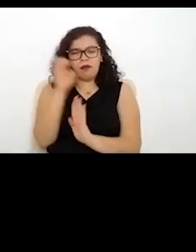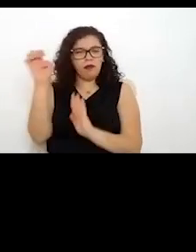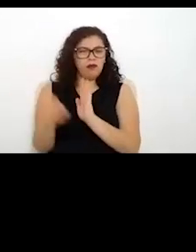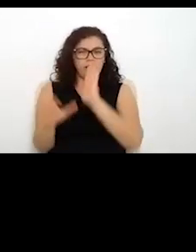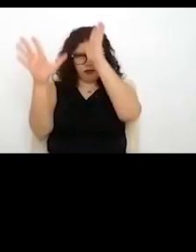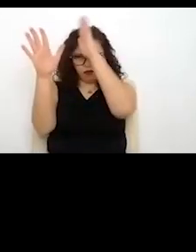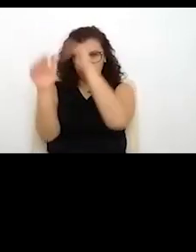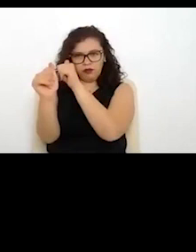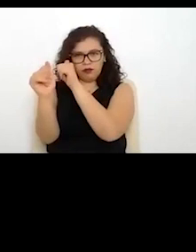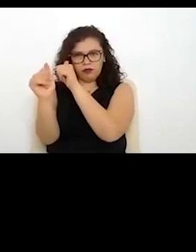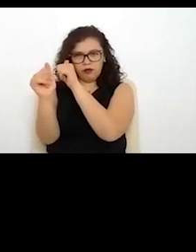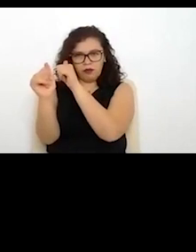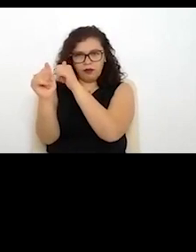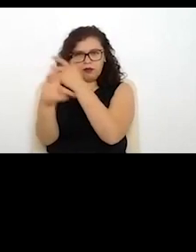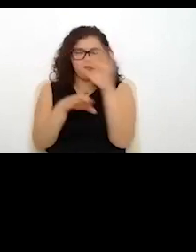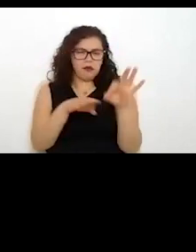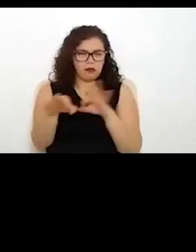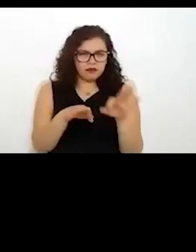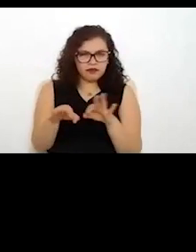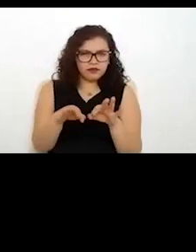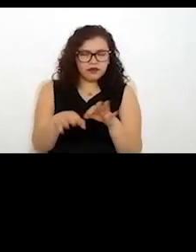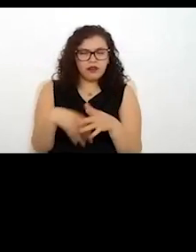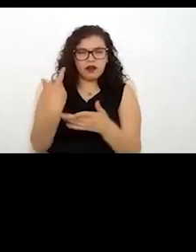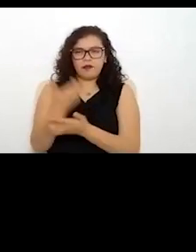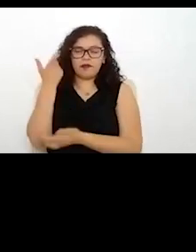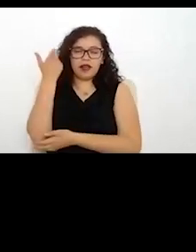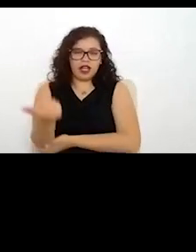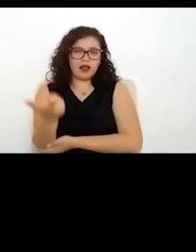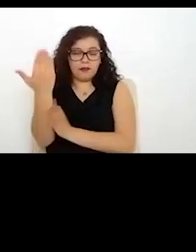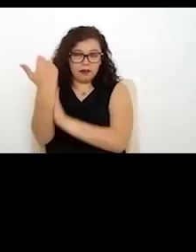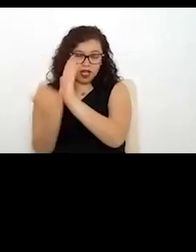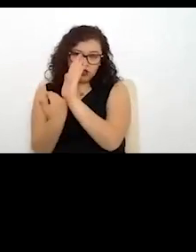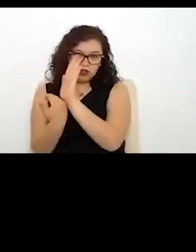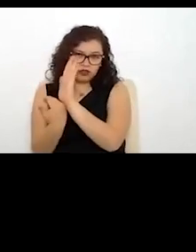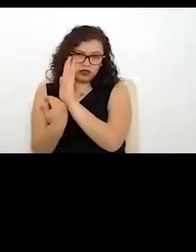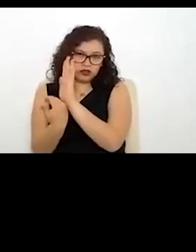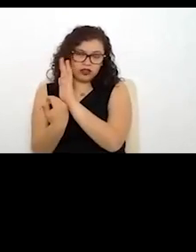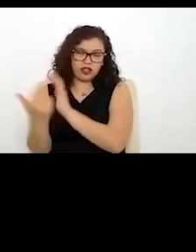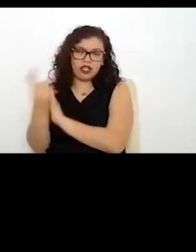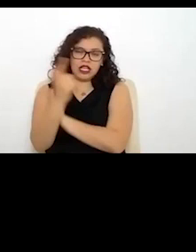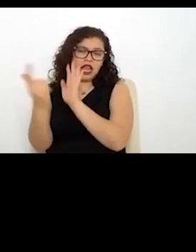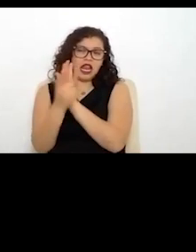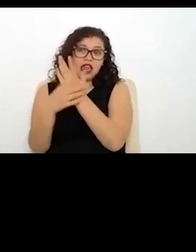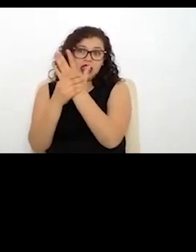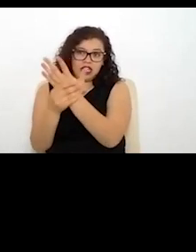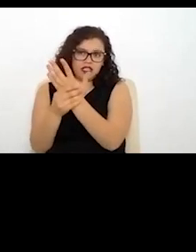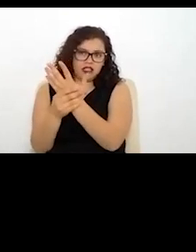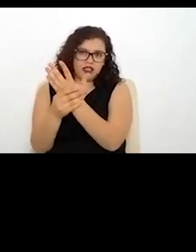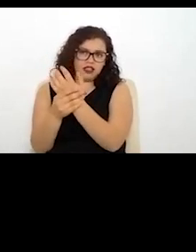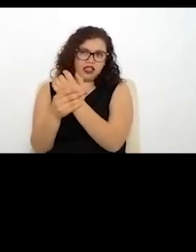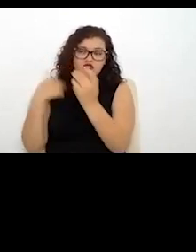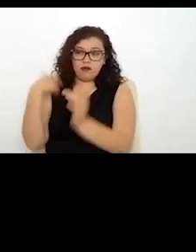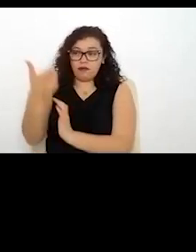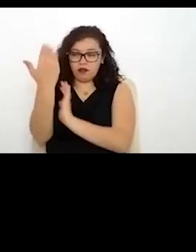pactar un trabajo con un salario menor al que se establece como el mínimo.